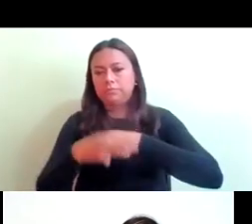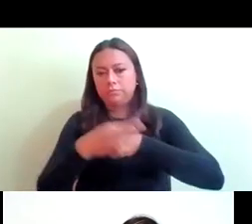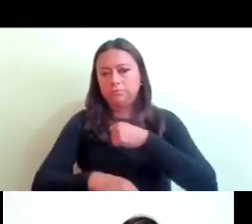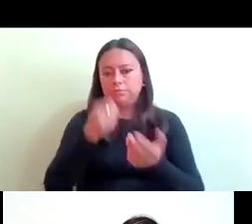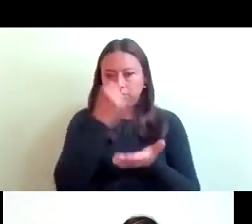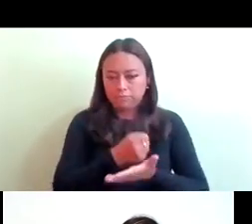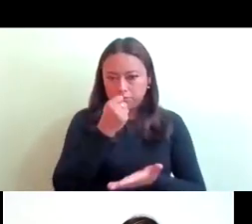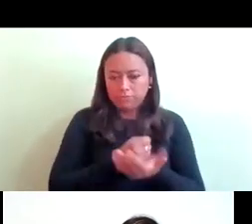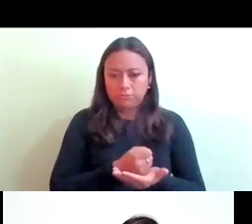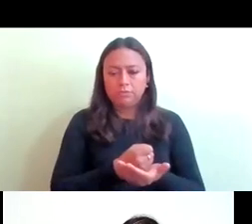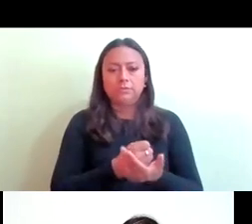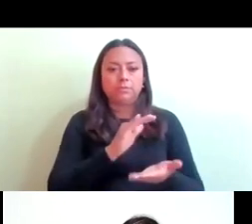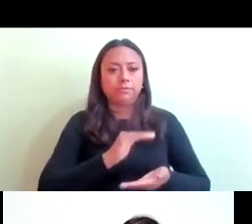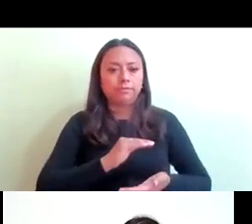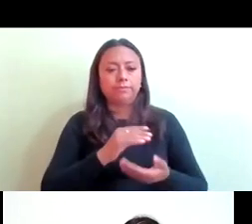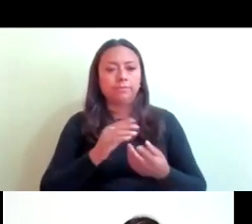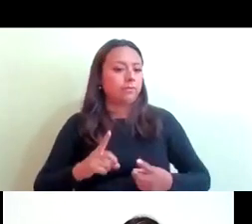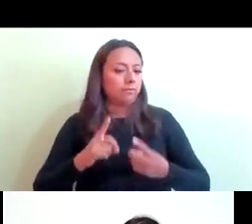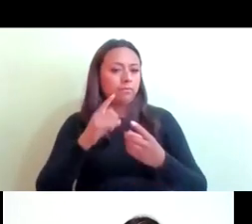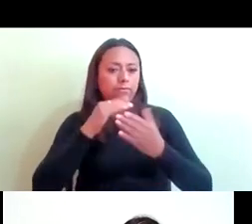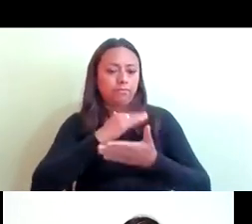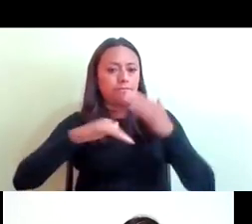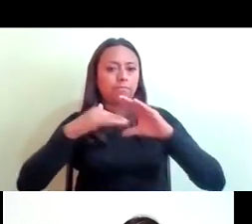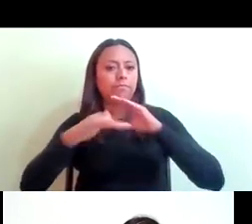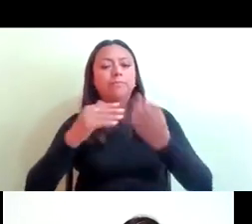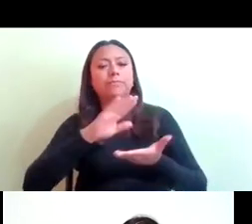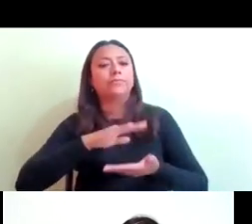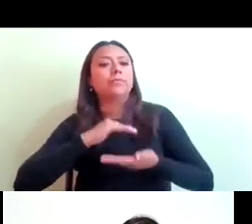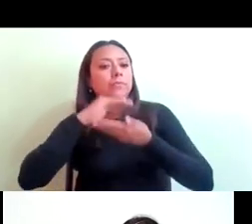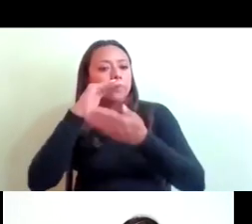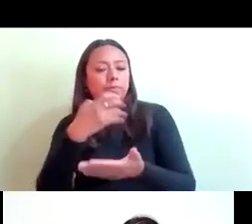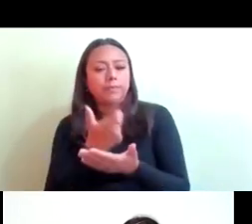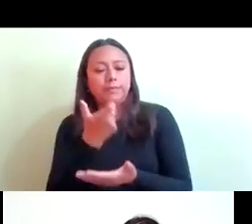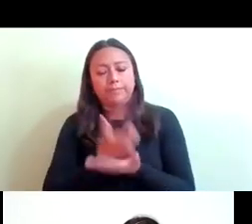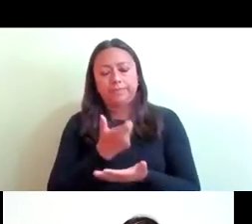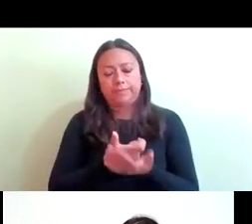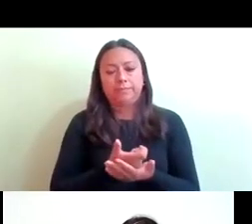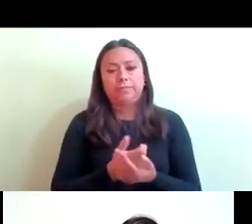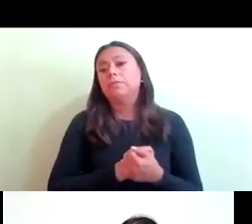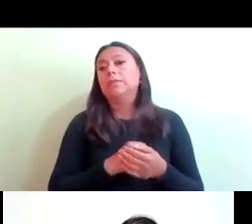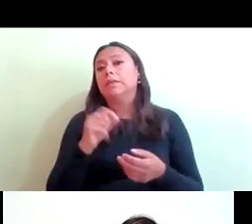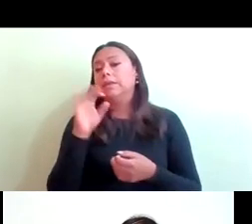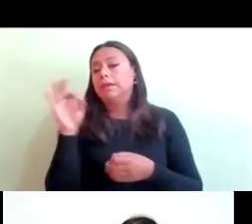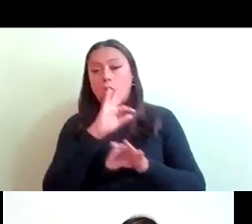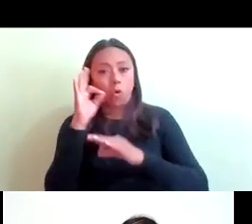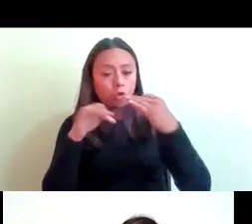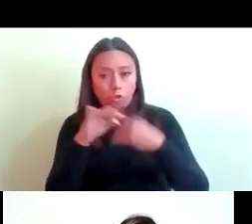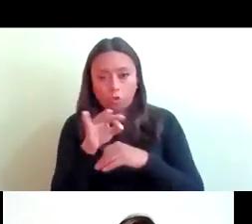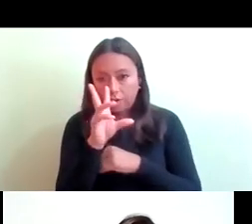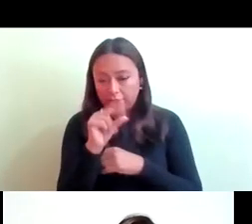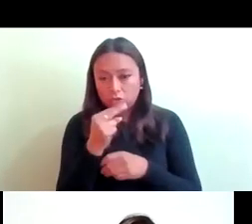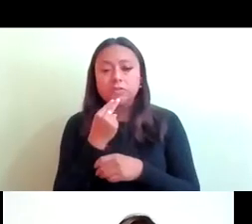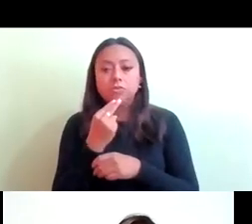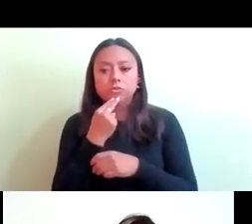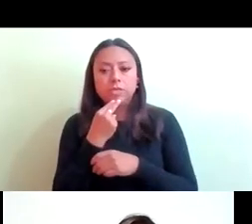30 de noviembre un apartado que garantizara que lo no ejercido se iba a reponer en otro ejercicio fiscal. Este proyecto